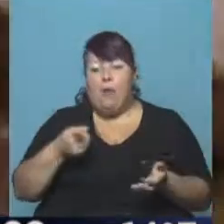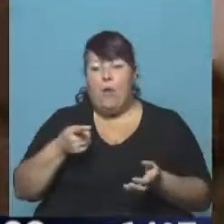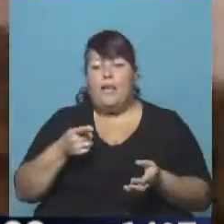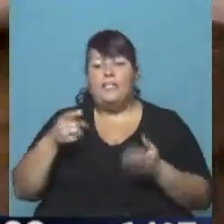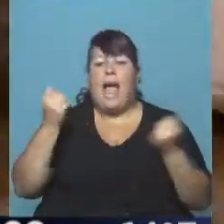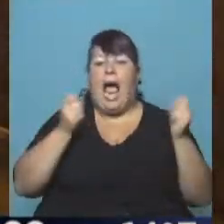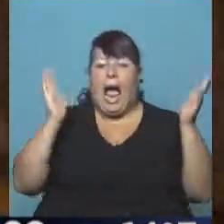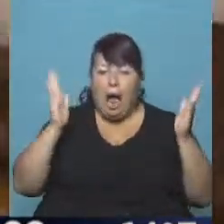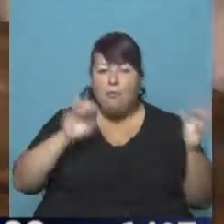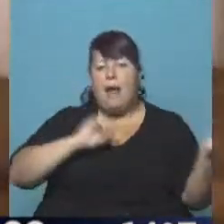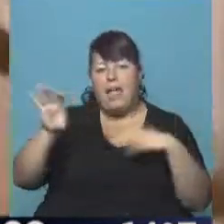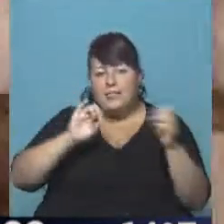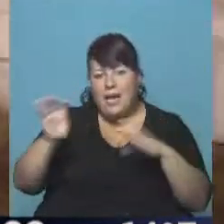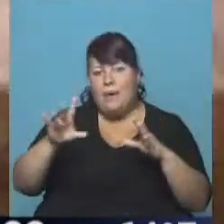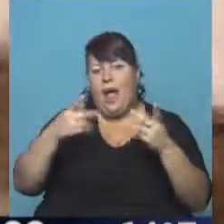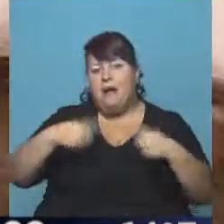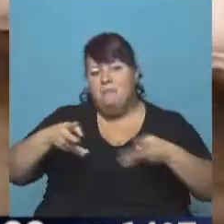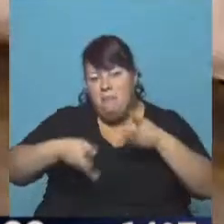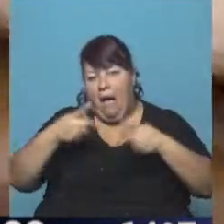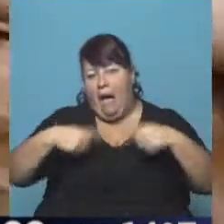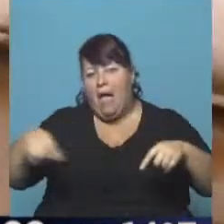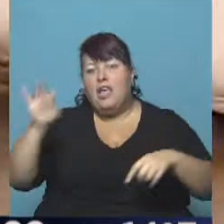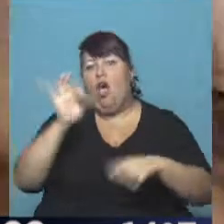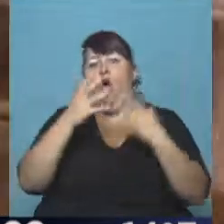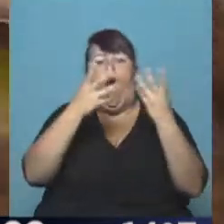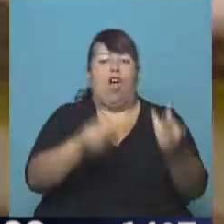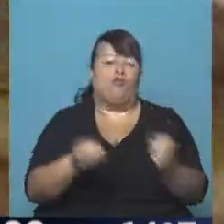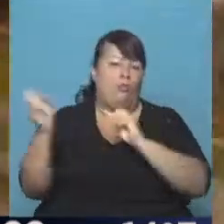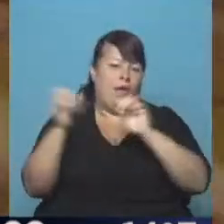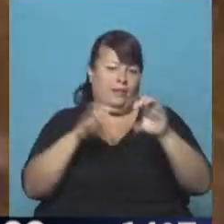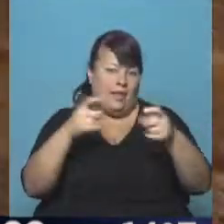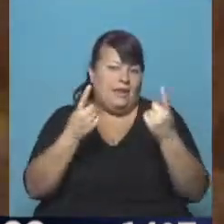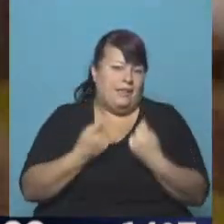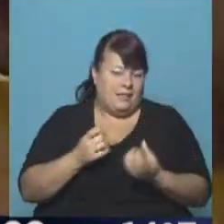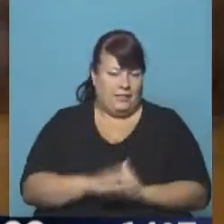camiones para el traslado de algún equipamiento de alguna ayuda que se pueda estar necesitándolo